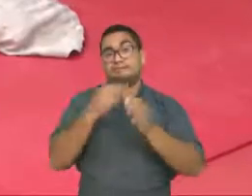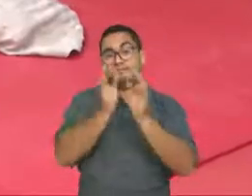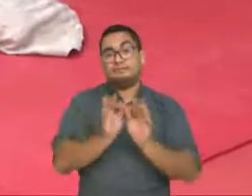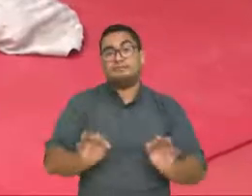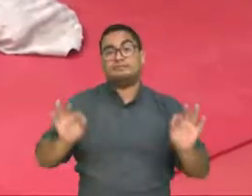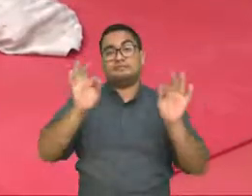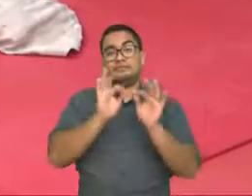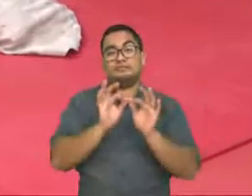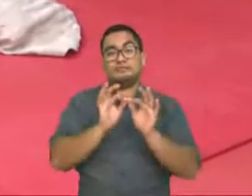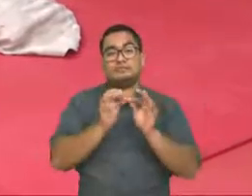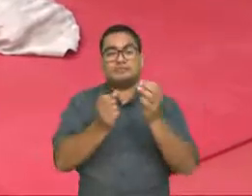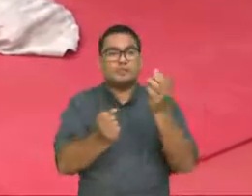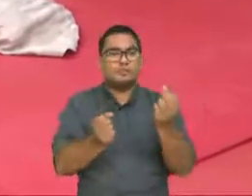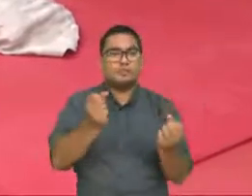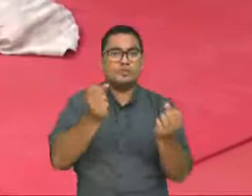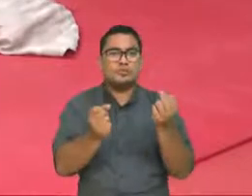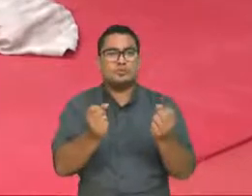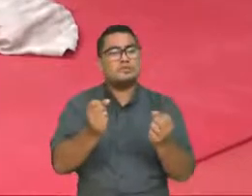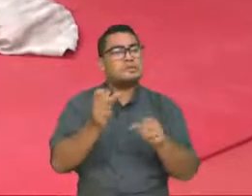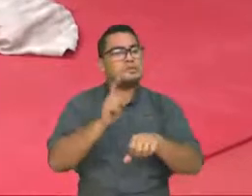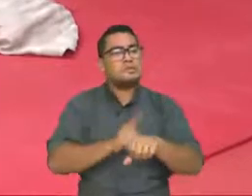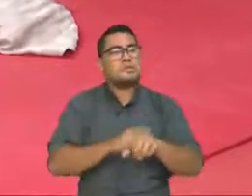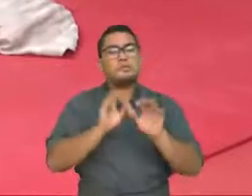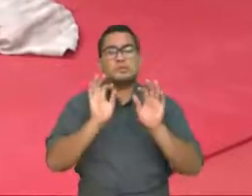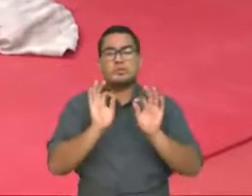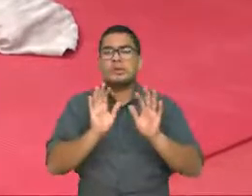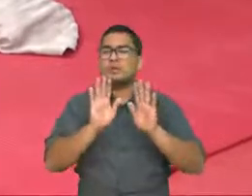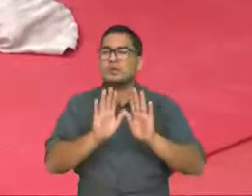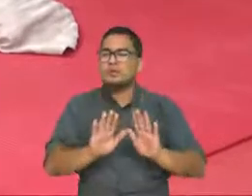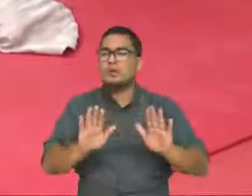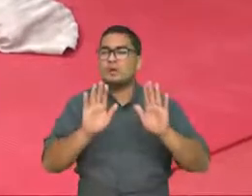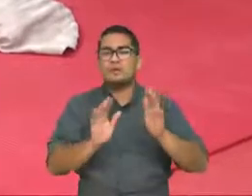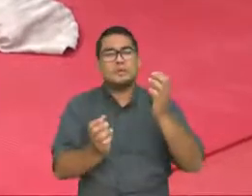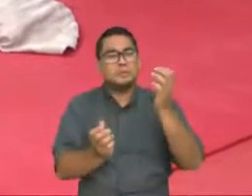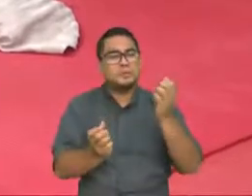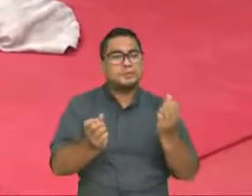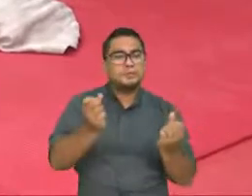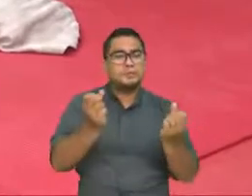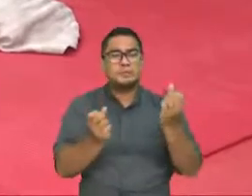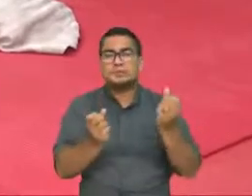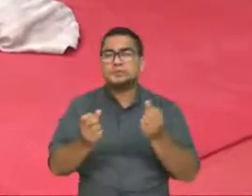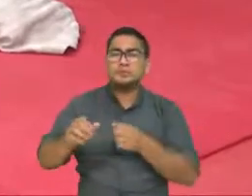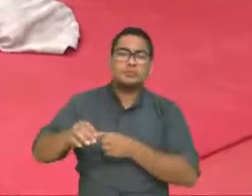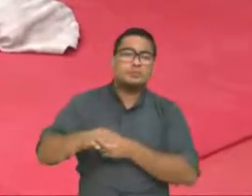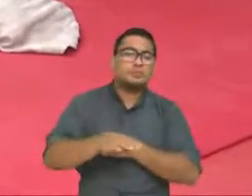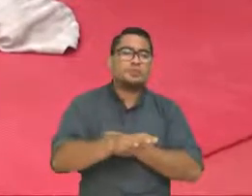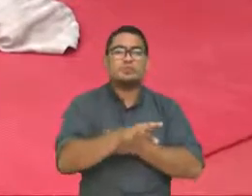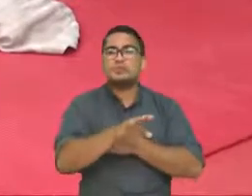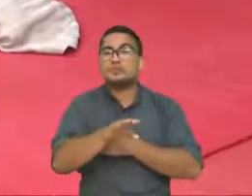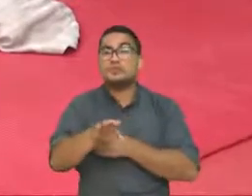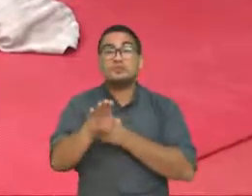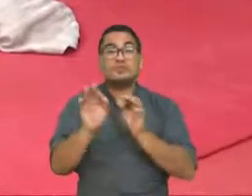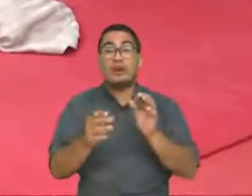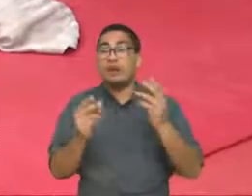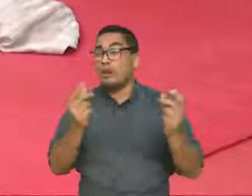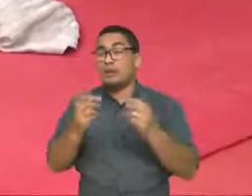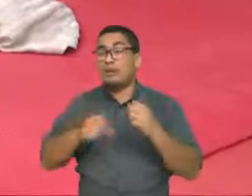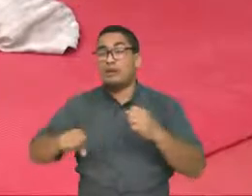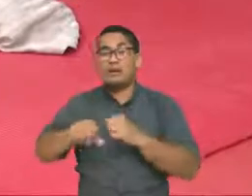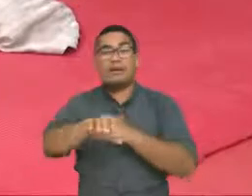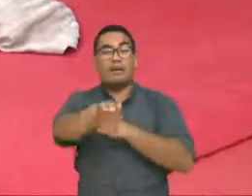es que manejen con tiempo, o sea, no vayan a la carrera por las calles, porque eso tiene también mucho que influir, el factor tiempo, el